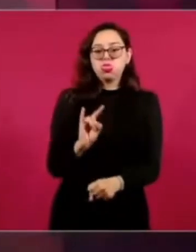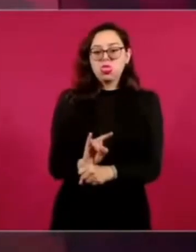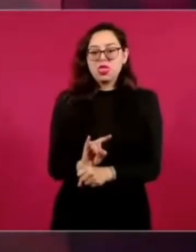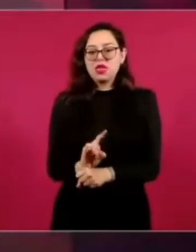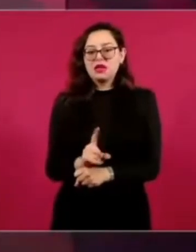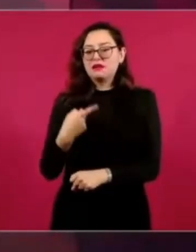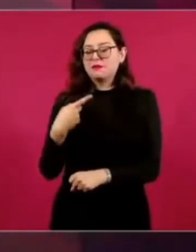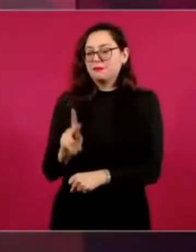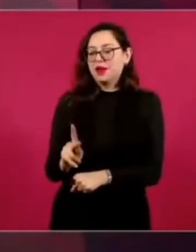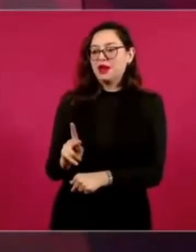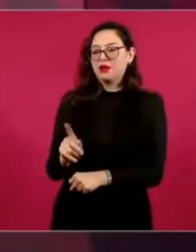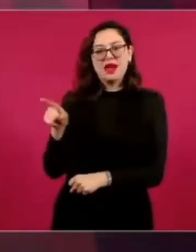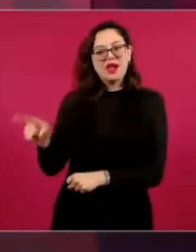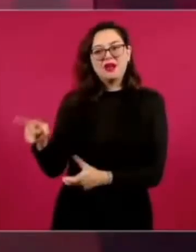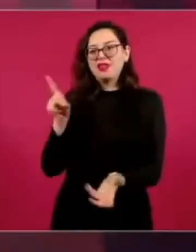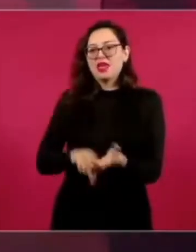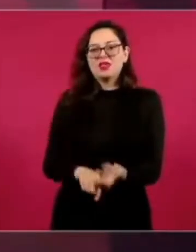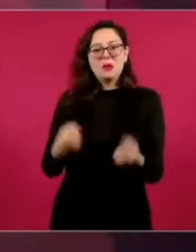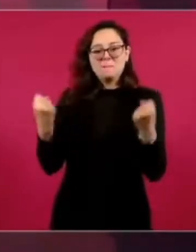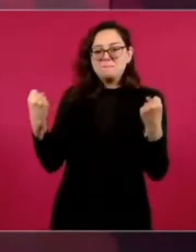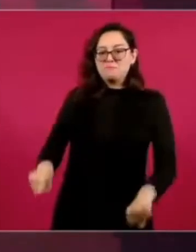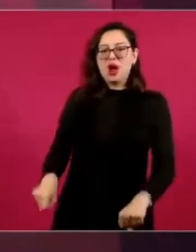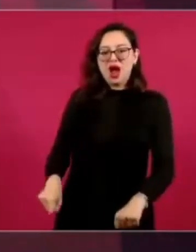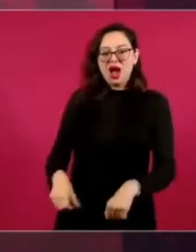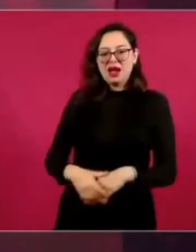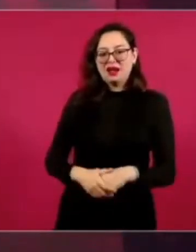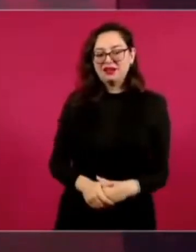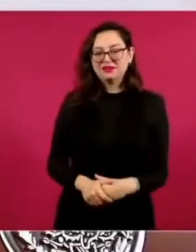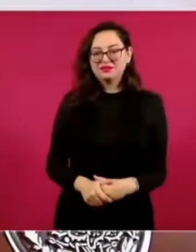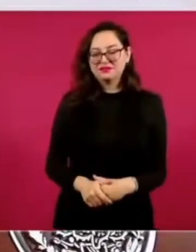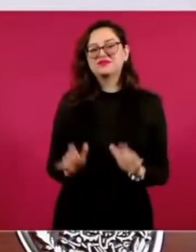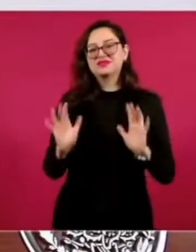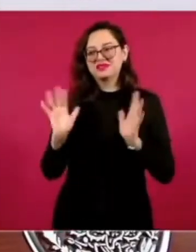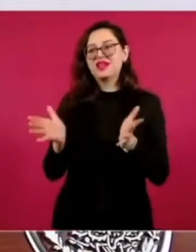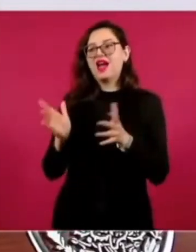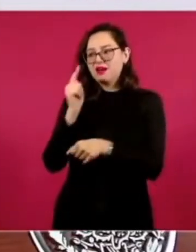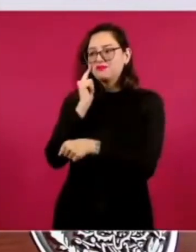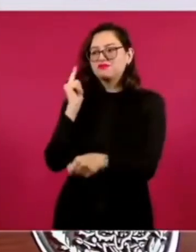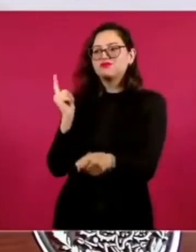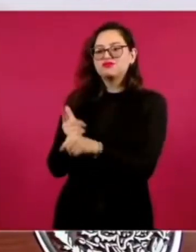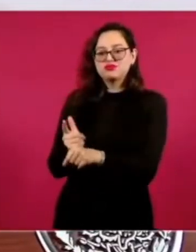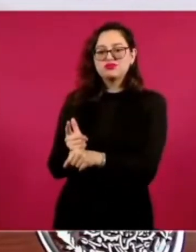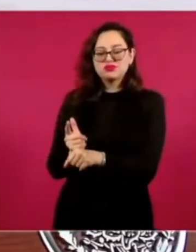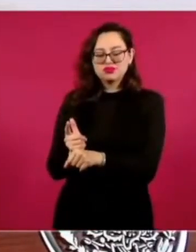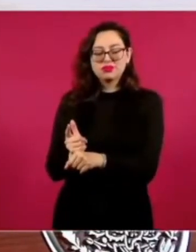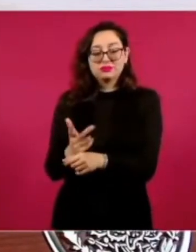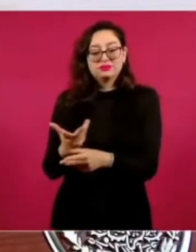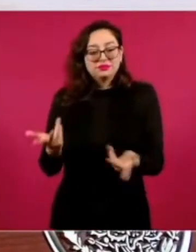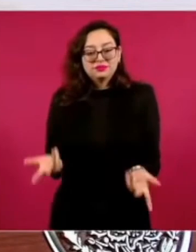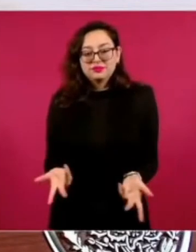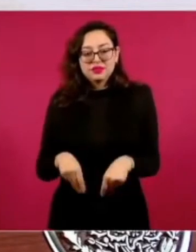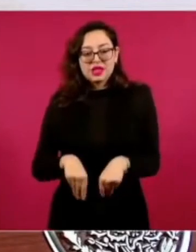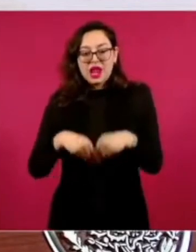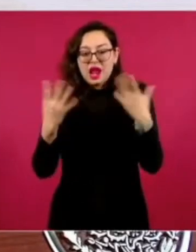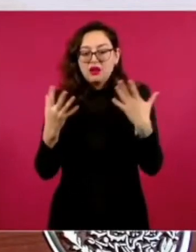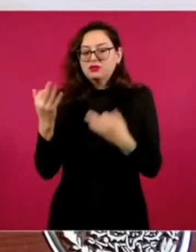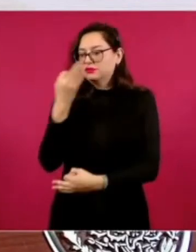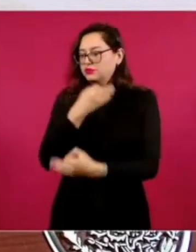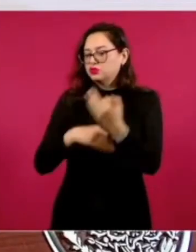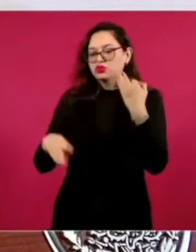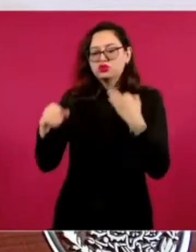que todos cometemos errores, ¿no? No somos perfectos.